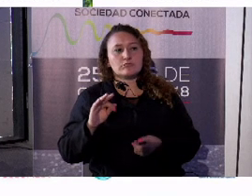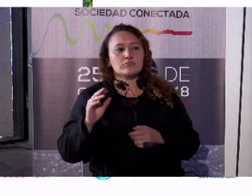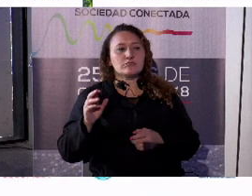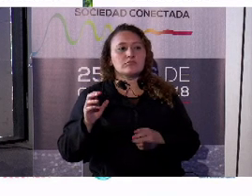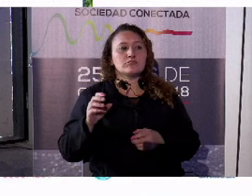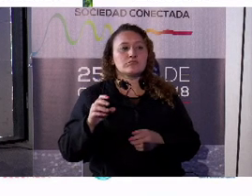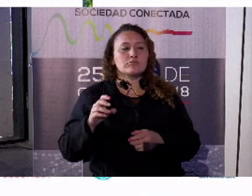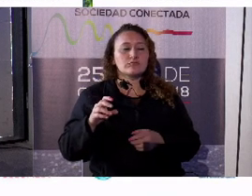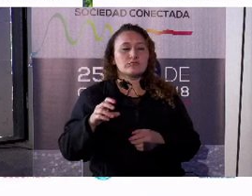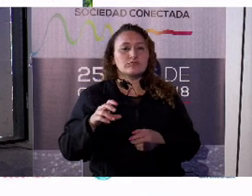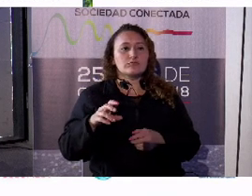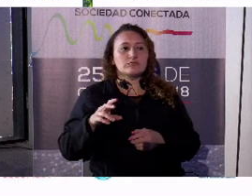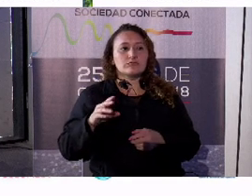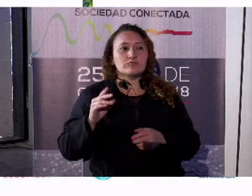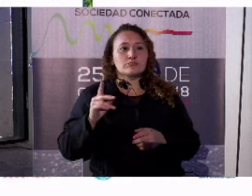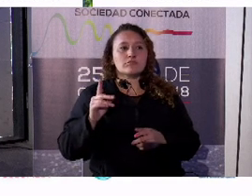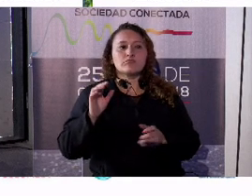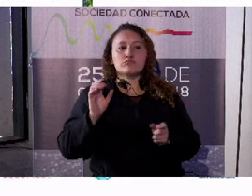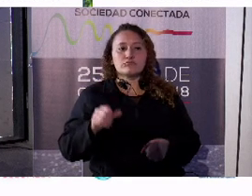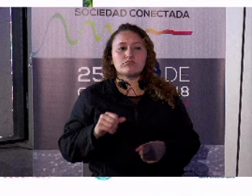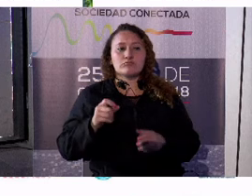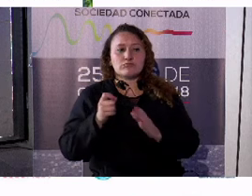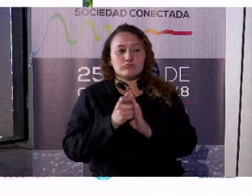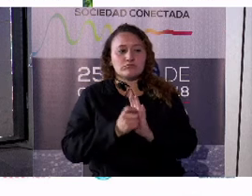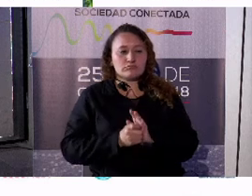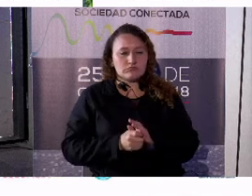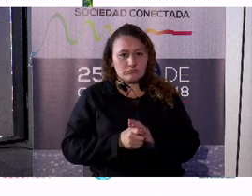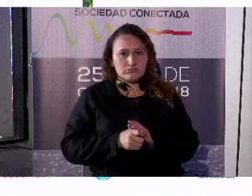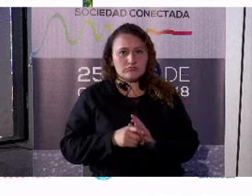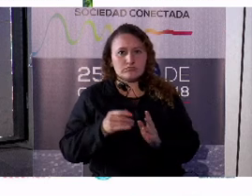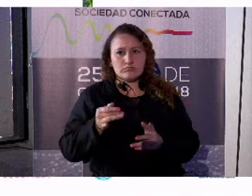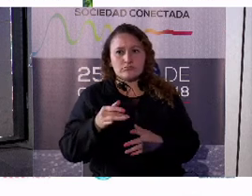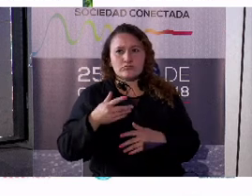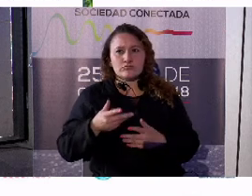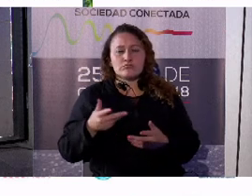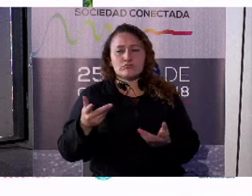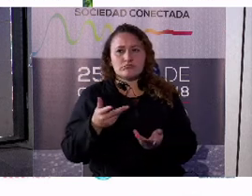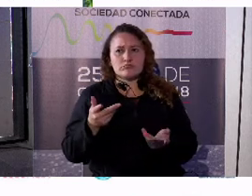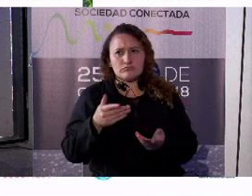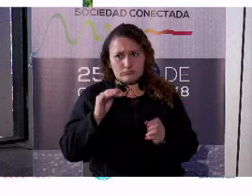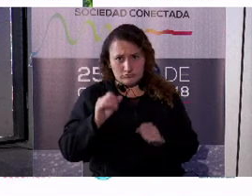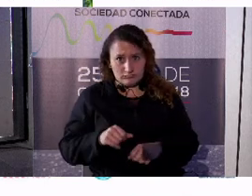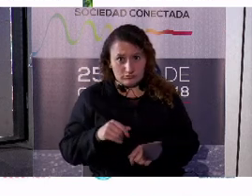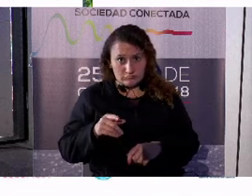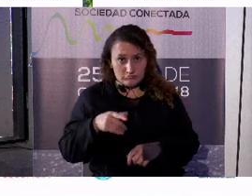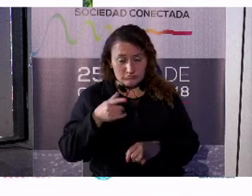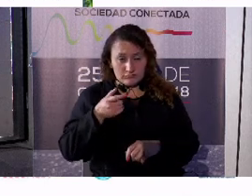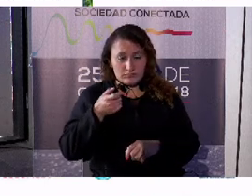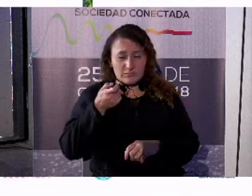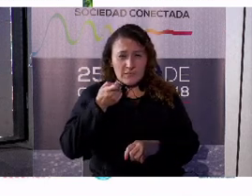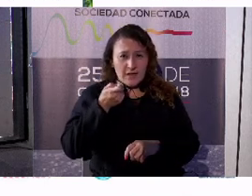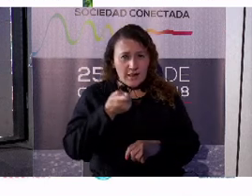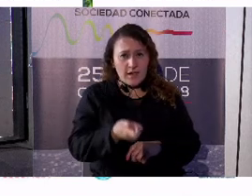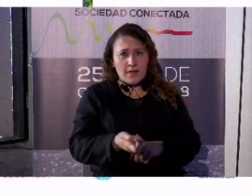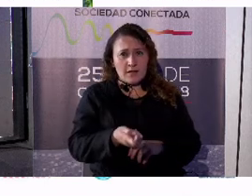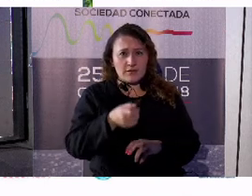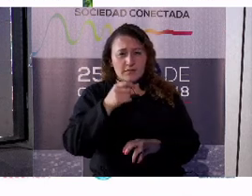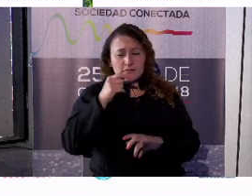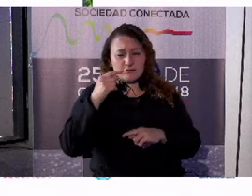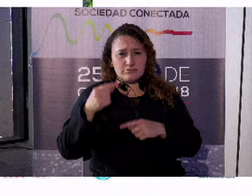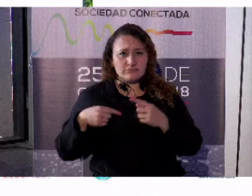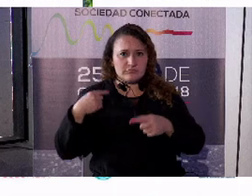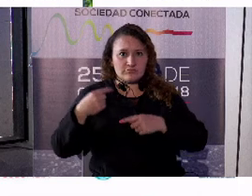meters en diferentes puntos de la cadena en donde inclusive se puede medir la microgeneradores